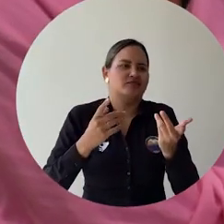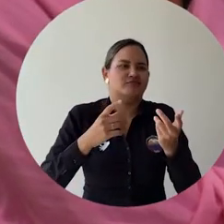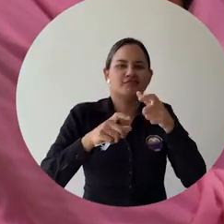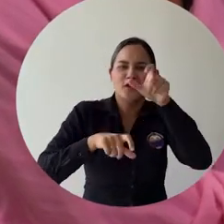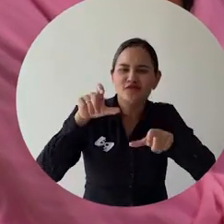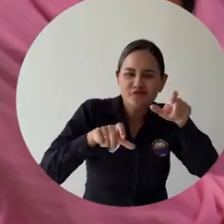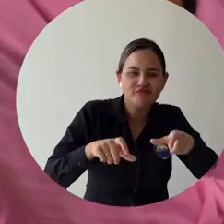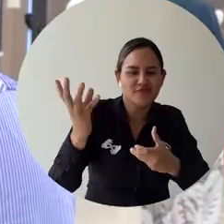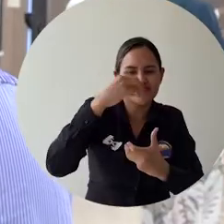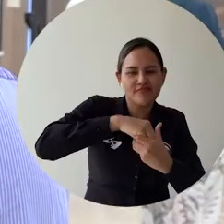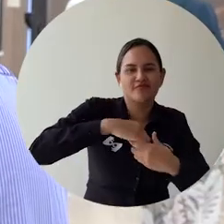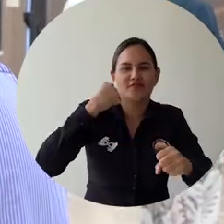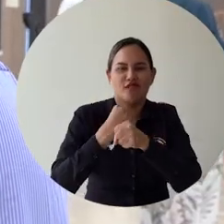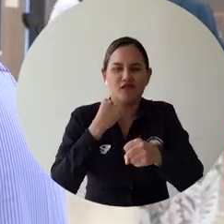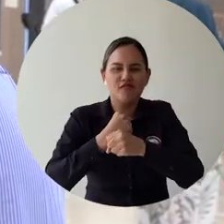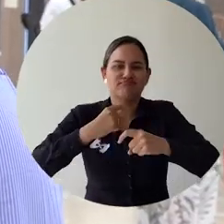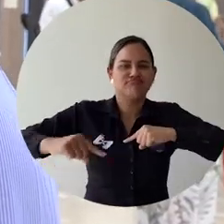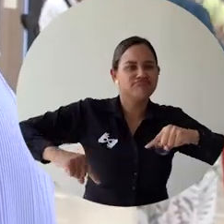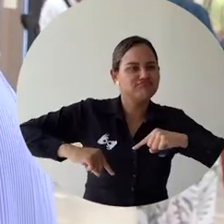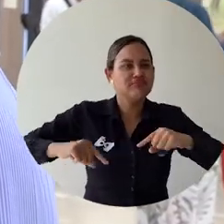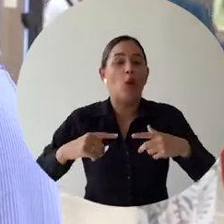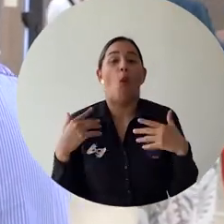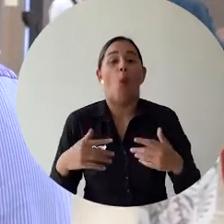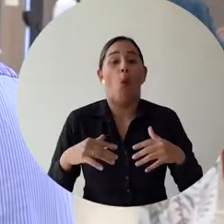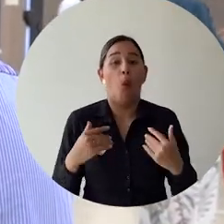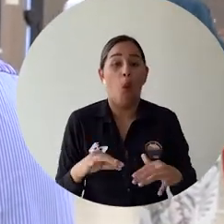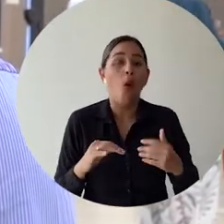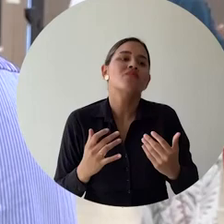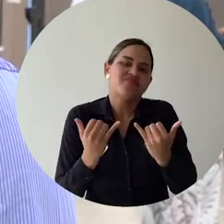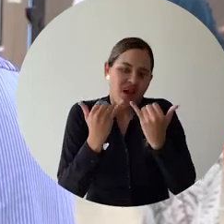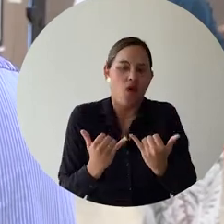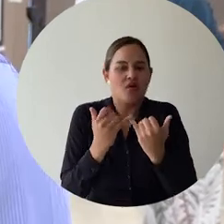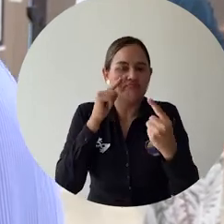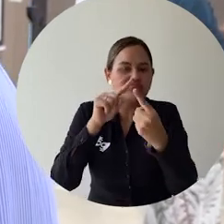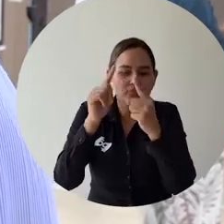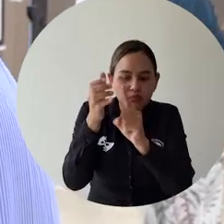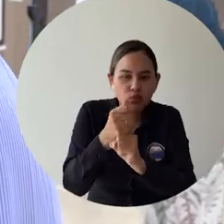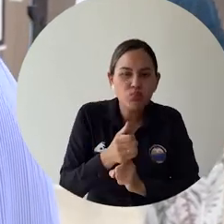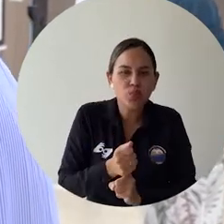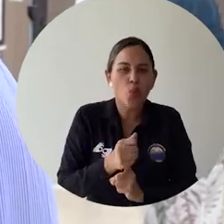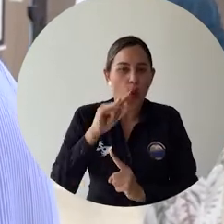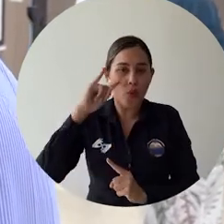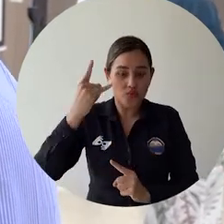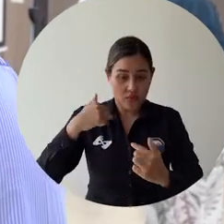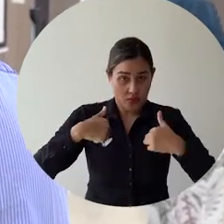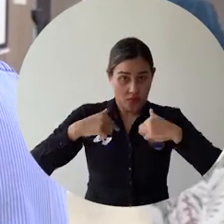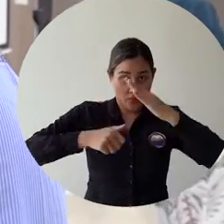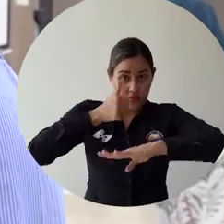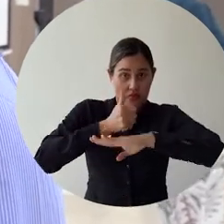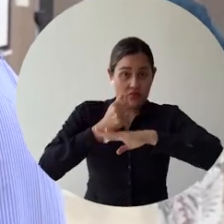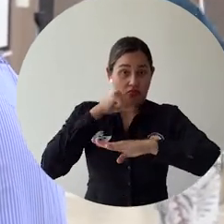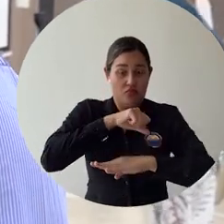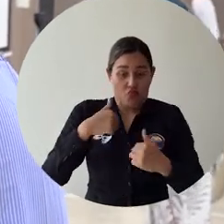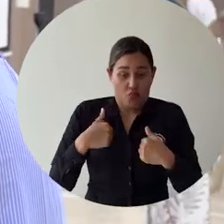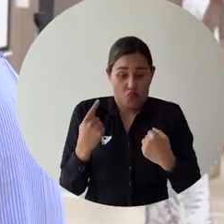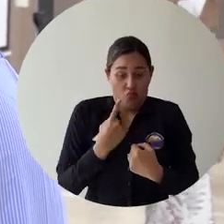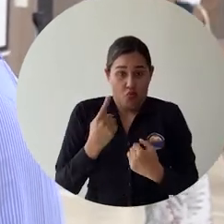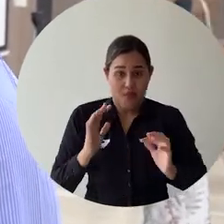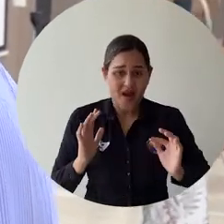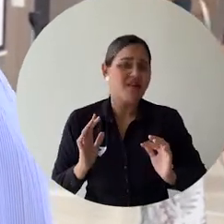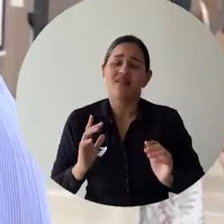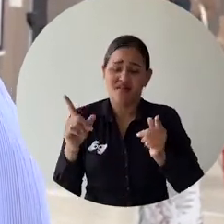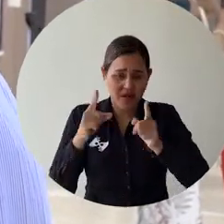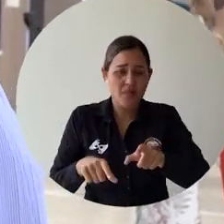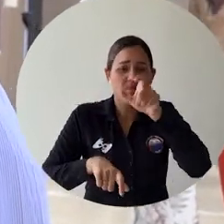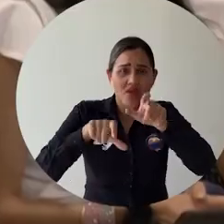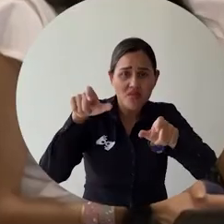catedráticos, a los profesores de planta, a los funcionarios, porque los resultados que ha obtenido la universidad, en realidad, yo lo decía, no son del rector. Yo simplemente oriento la política,